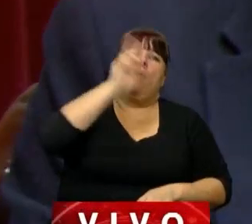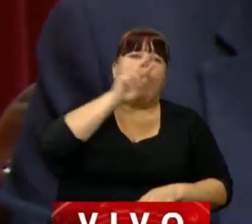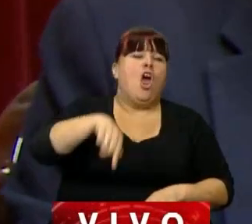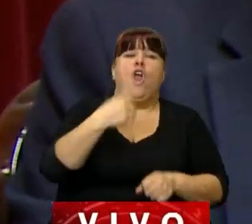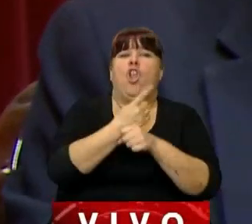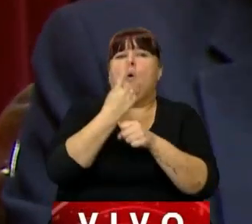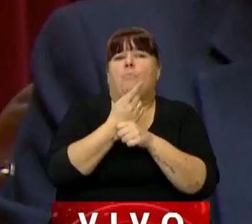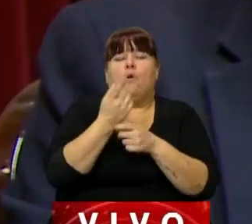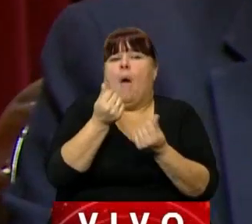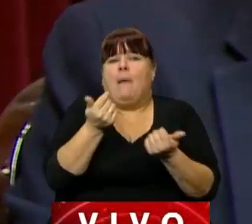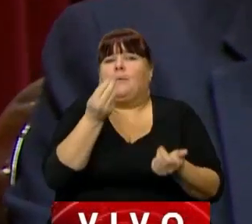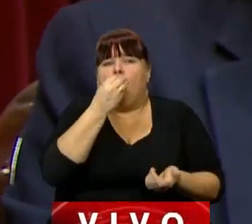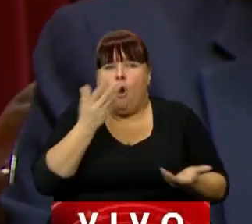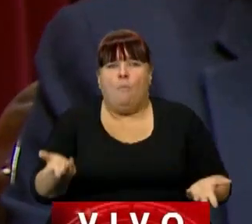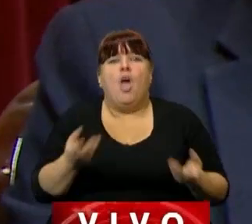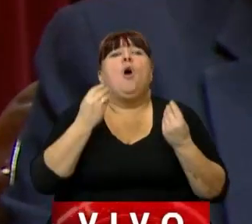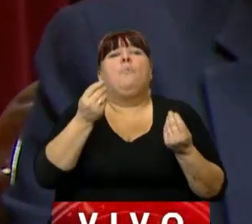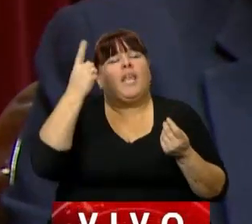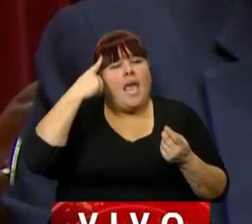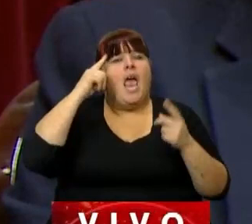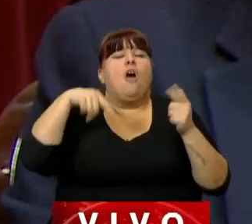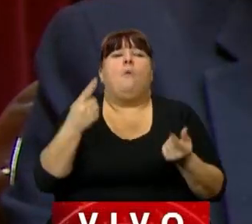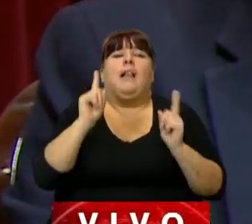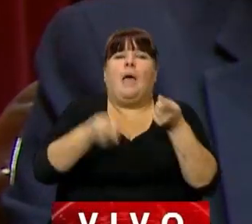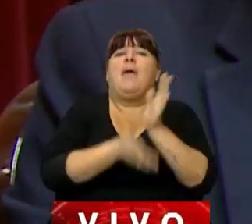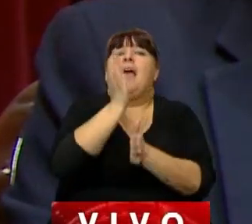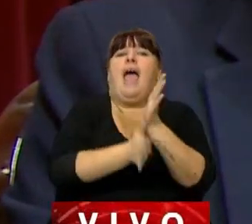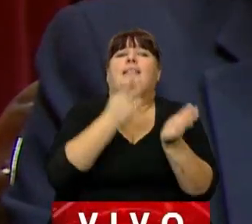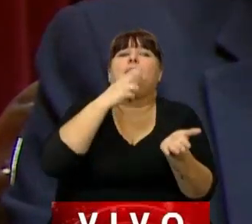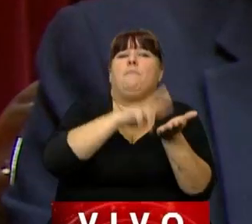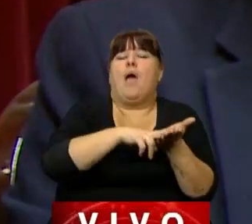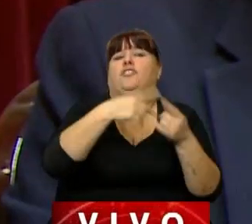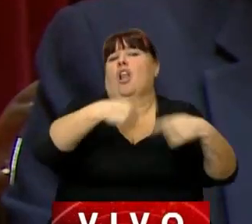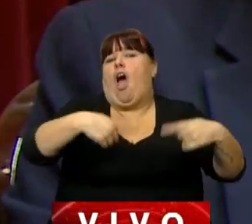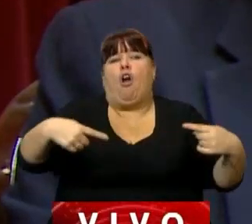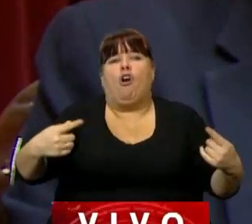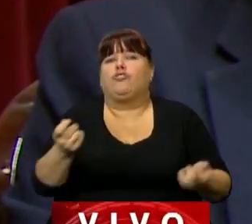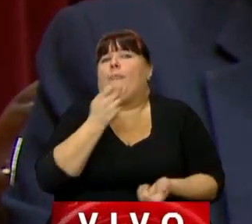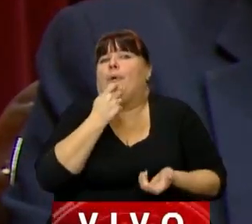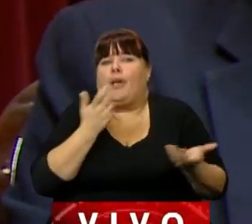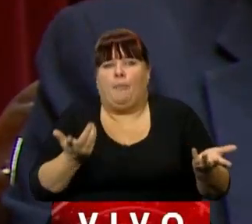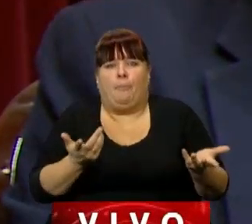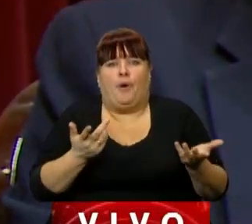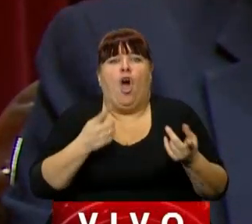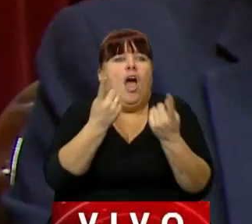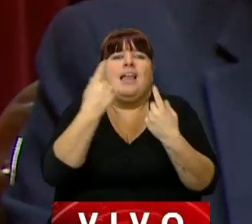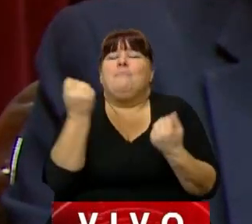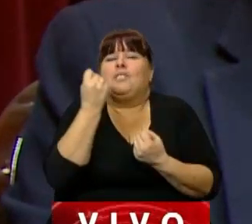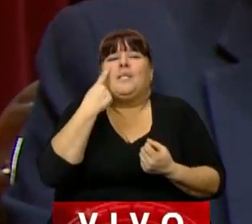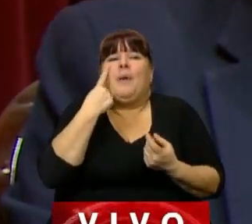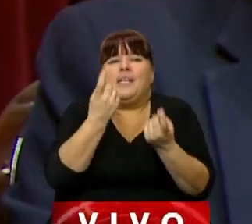hoy no pueden a veces ni tener la comida. ¿Por qué no hacemos la exención también en el producto de primera